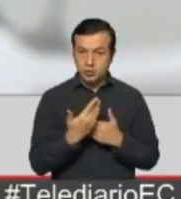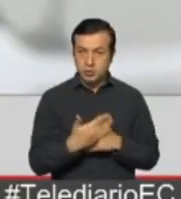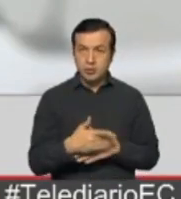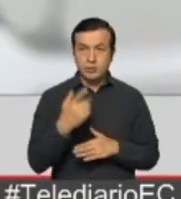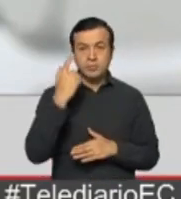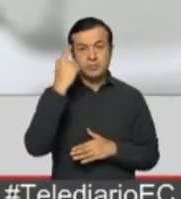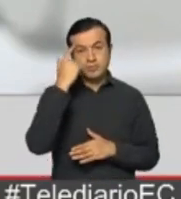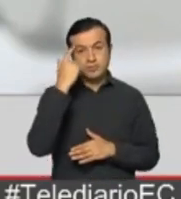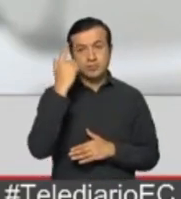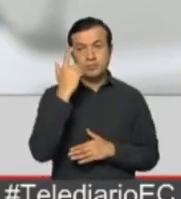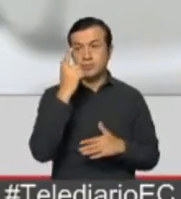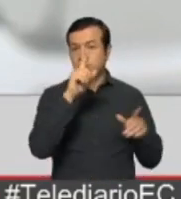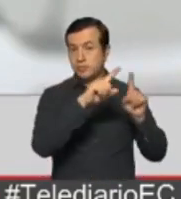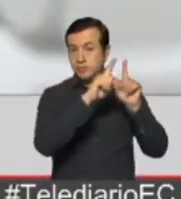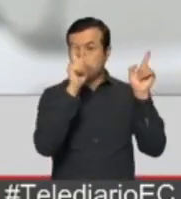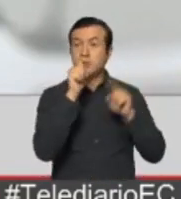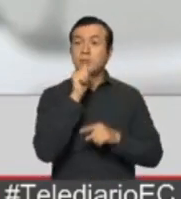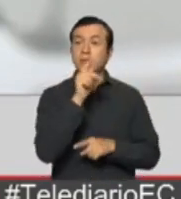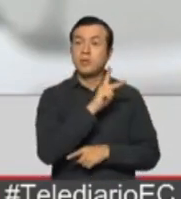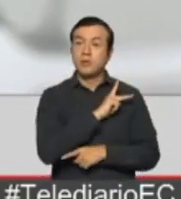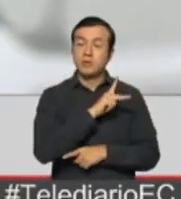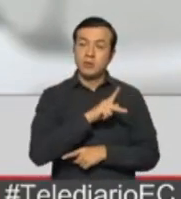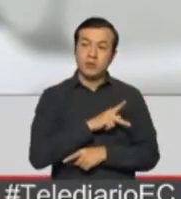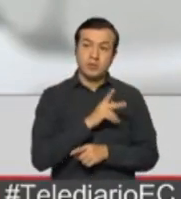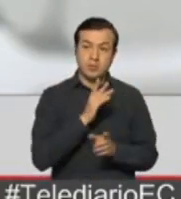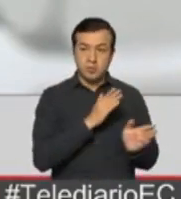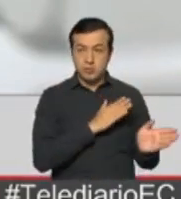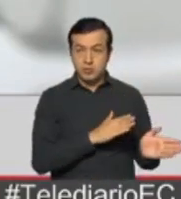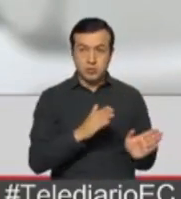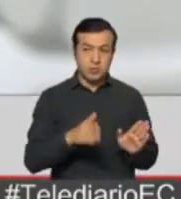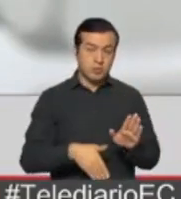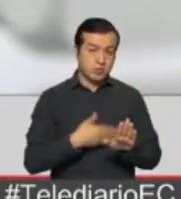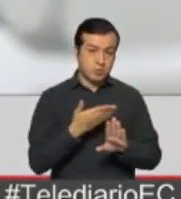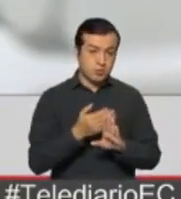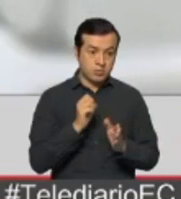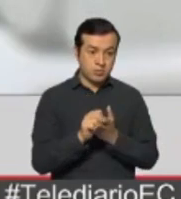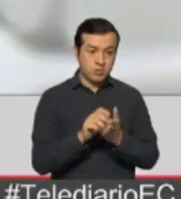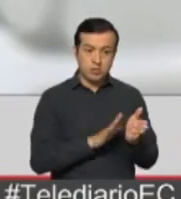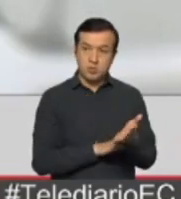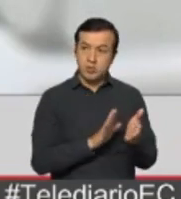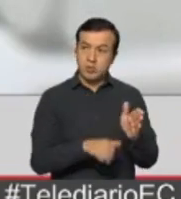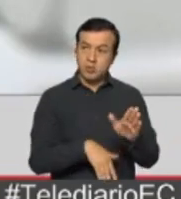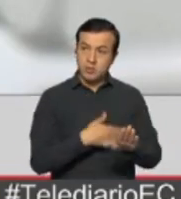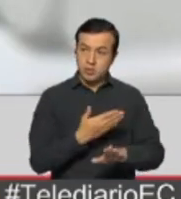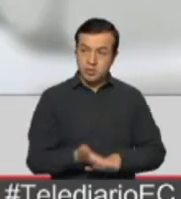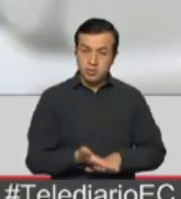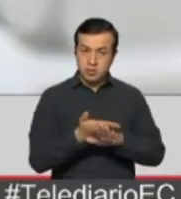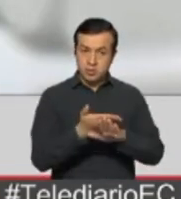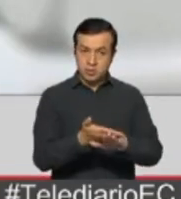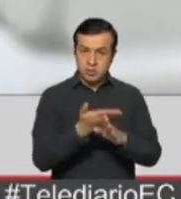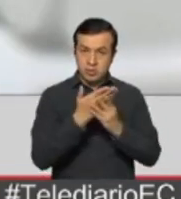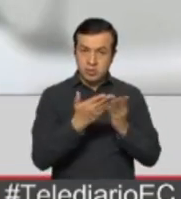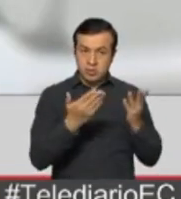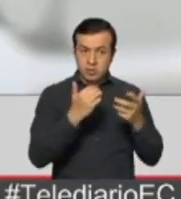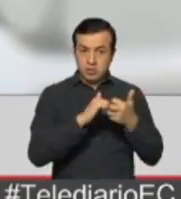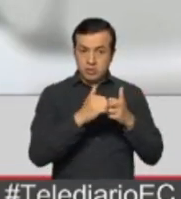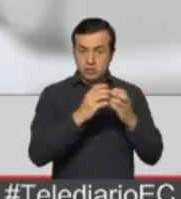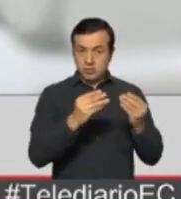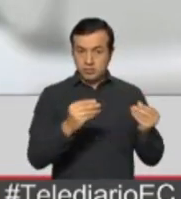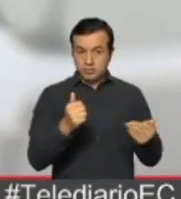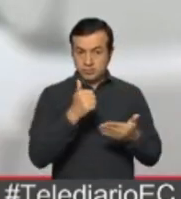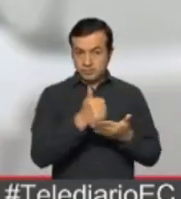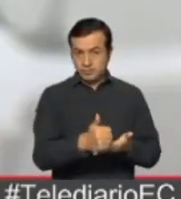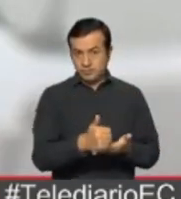de que el sector privado presente algo una propuesta un proyecto realmente para dar una solución a un servicio público